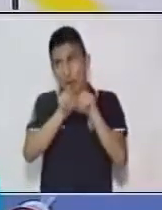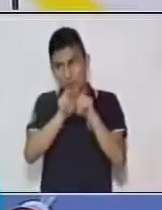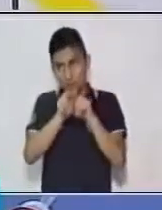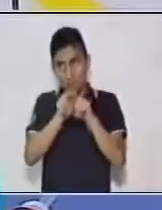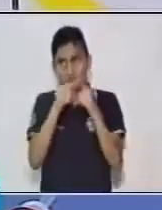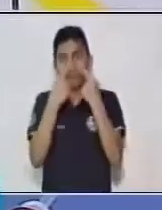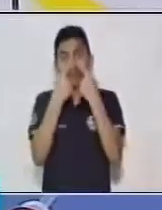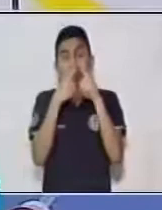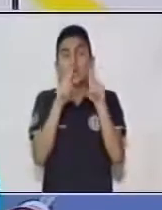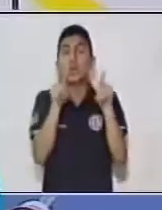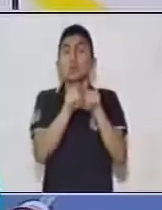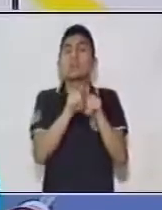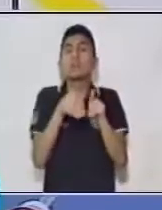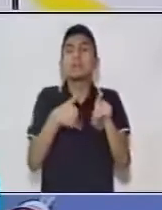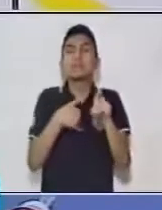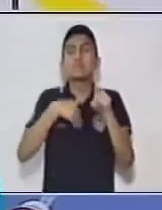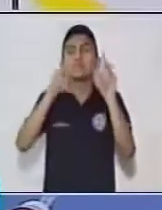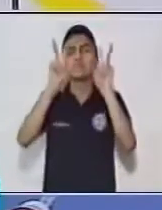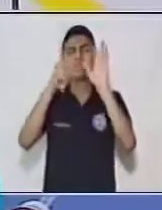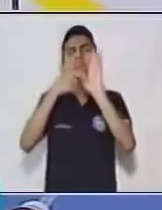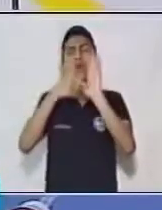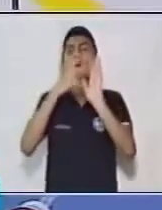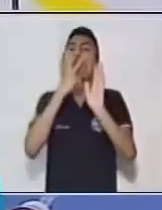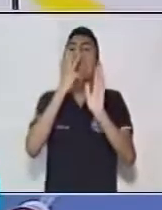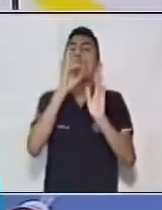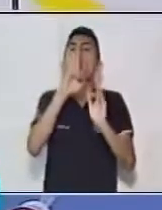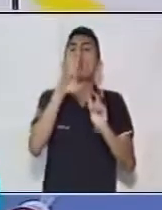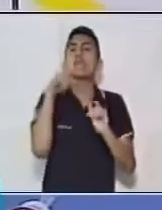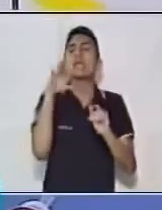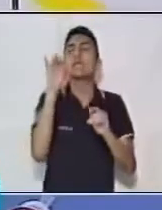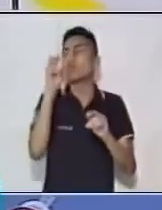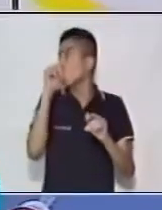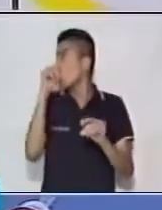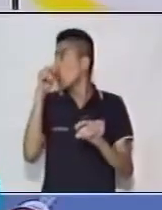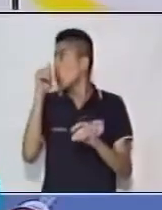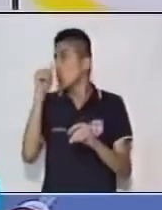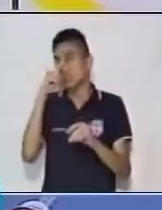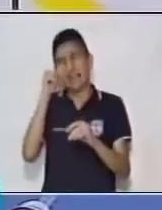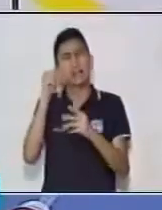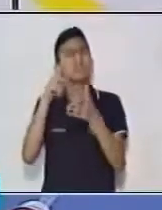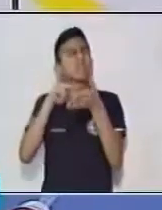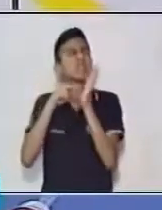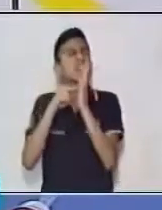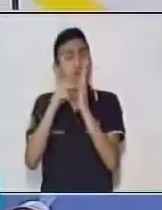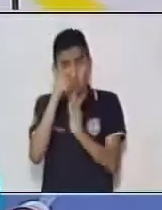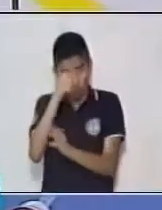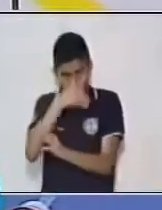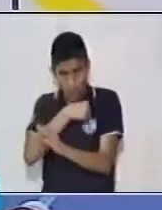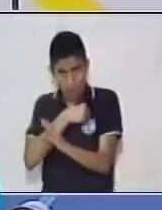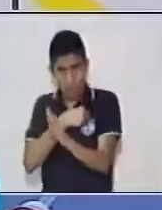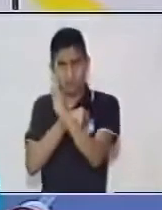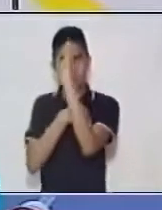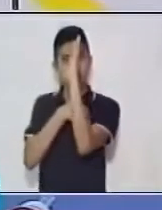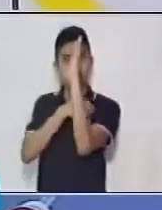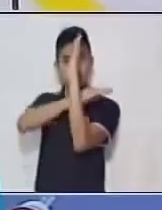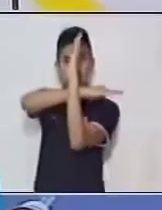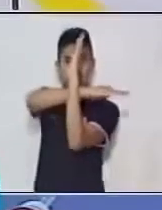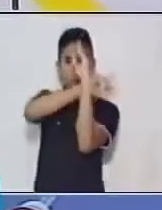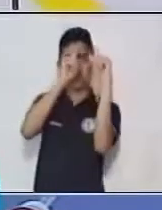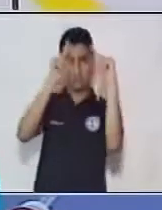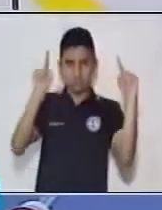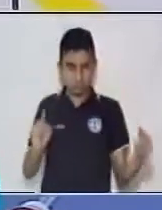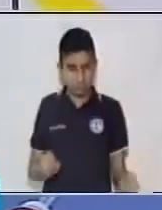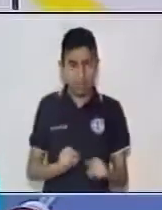eje de simetría horizontal. Es decir, si trazo una línea